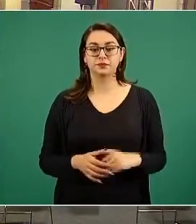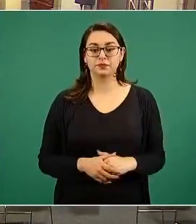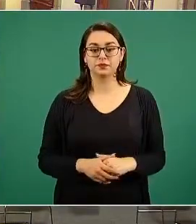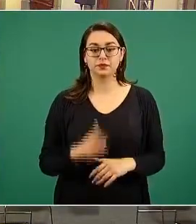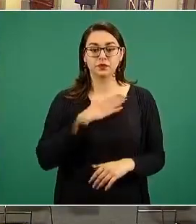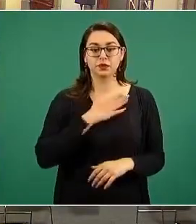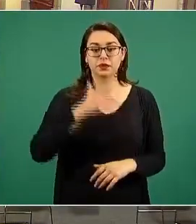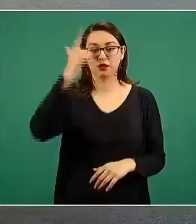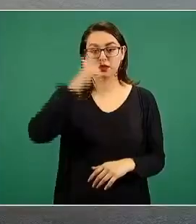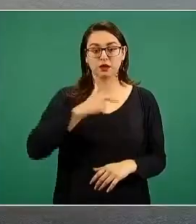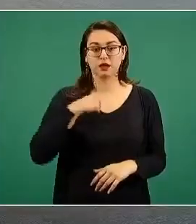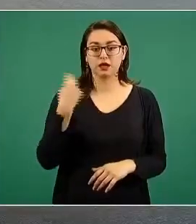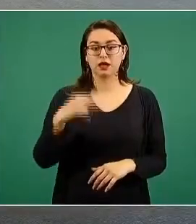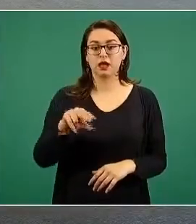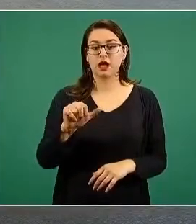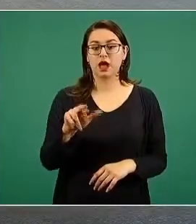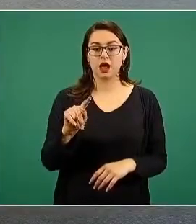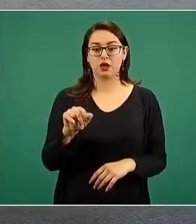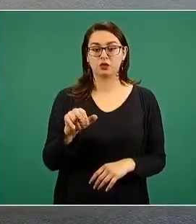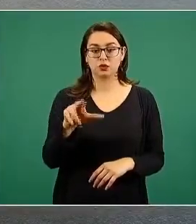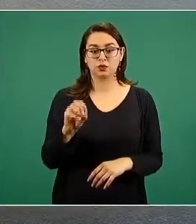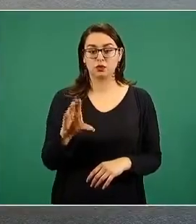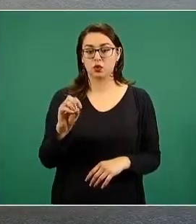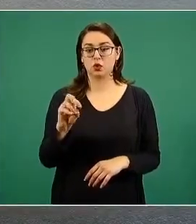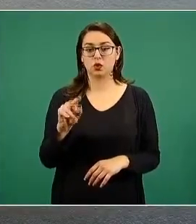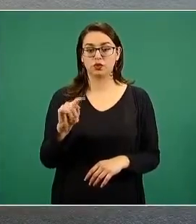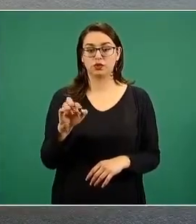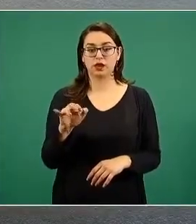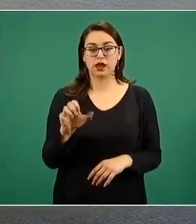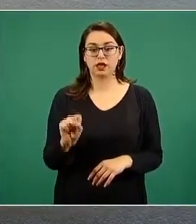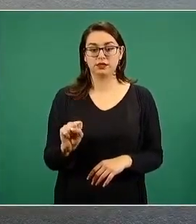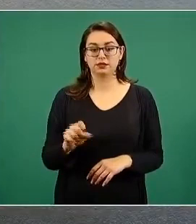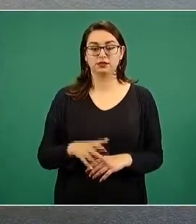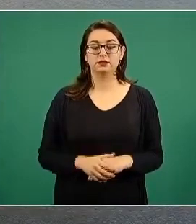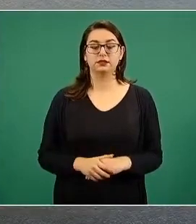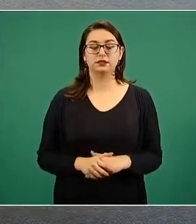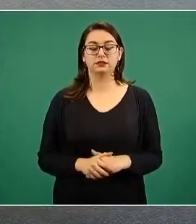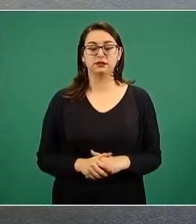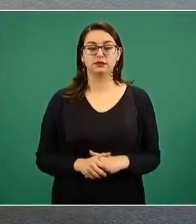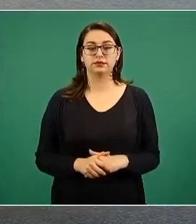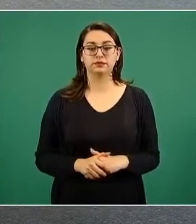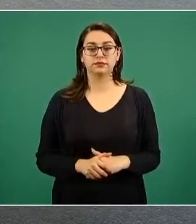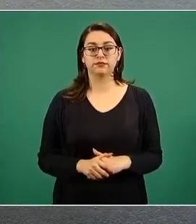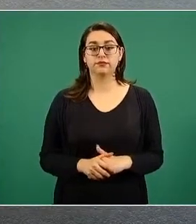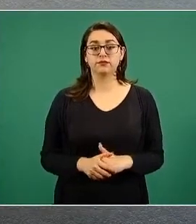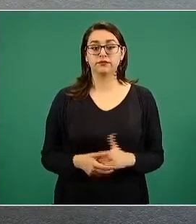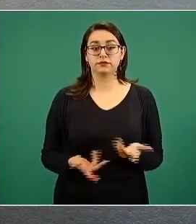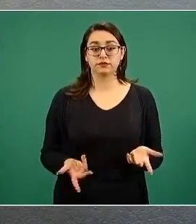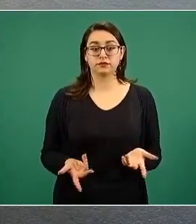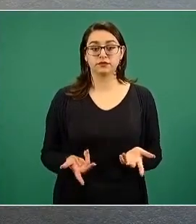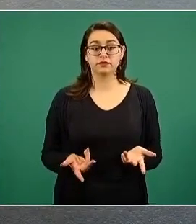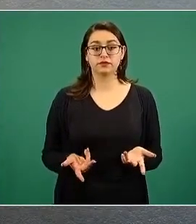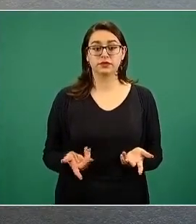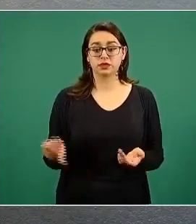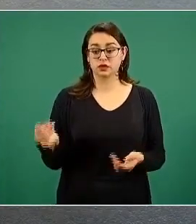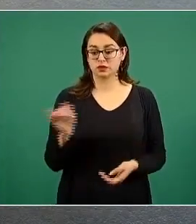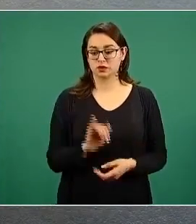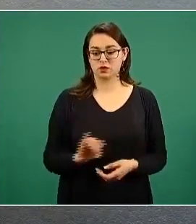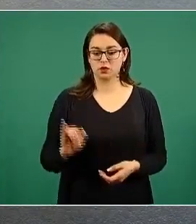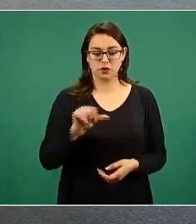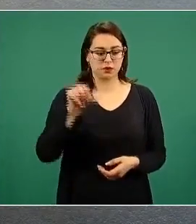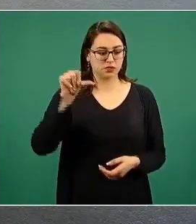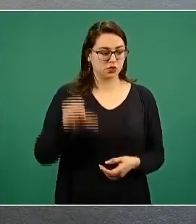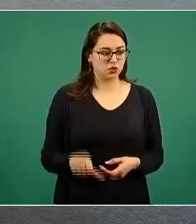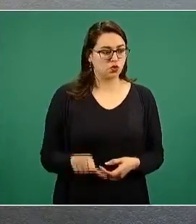Buenas noches, Arturo Contreras, de Pie de Página. Una duda sobre este viernes o este jueves se cumplen ya 2 semanas después de Navidad, ¿no? Que es más o